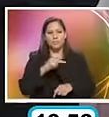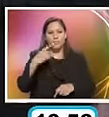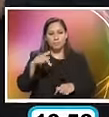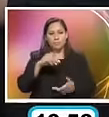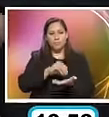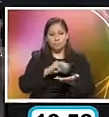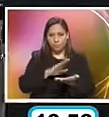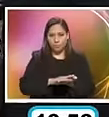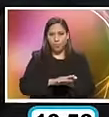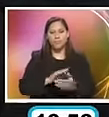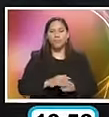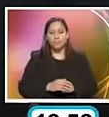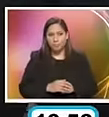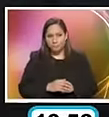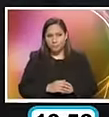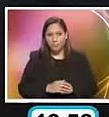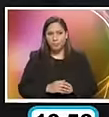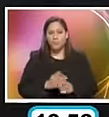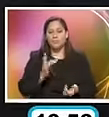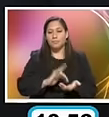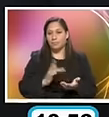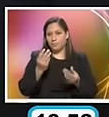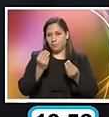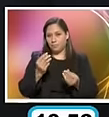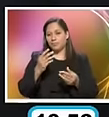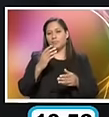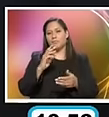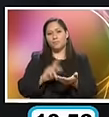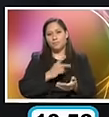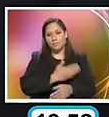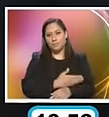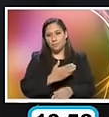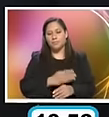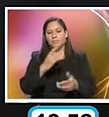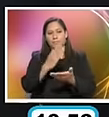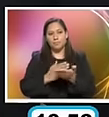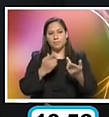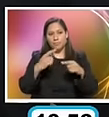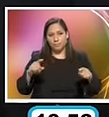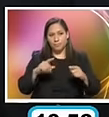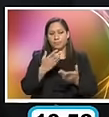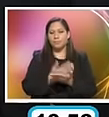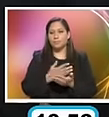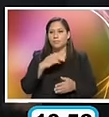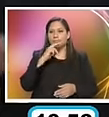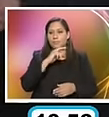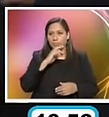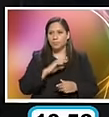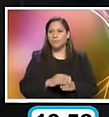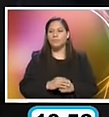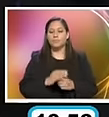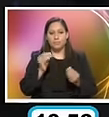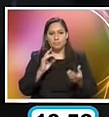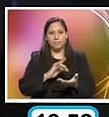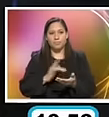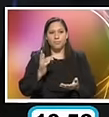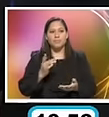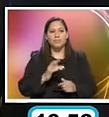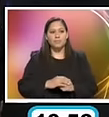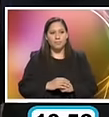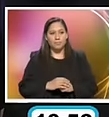sus publicaciones y les agradezco mucho nuevamente que nos hayan acompañado en el Intermedio Música. Los esperamos muy pronto. Muchas gracias,